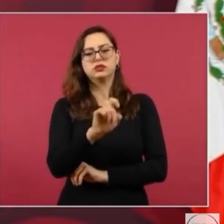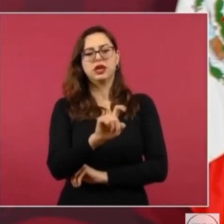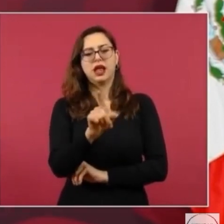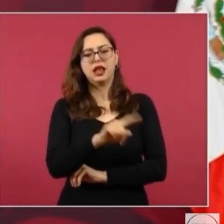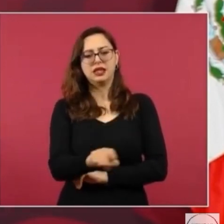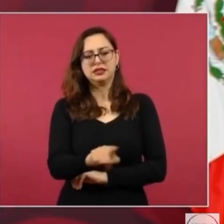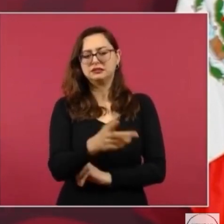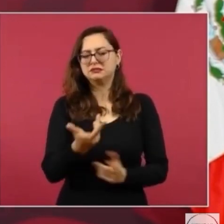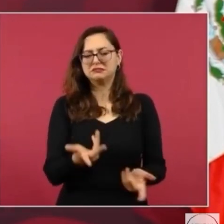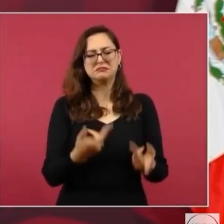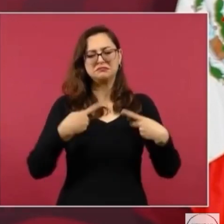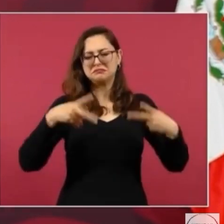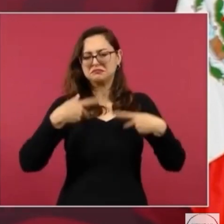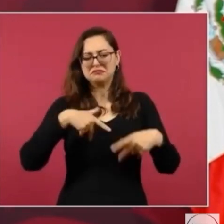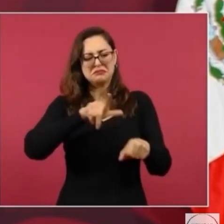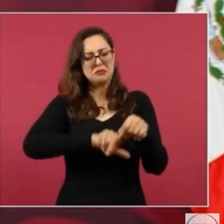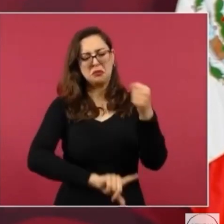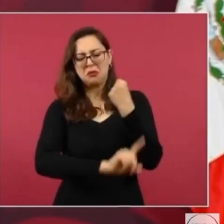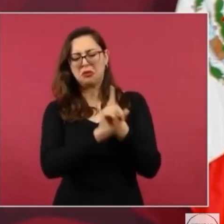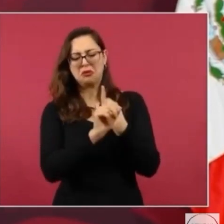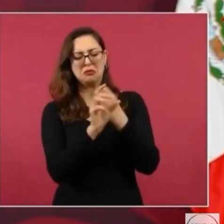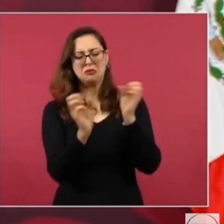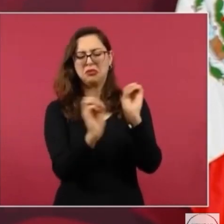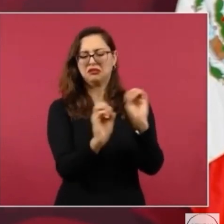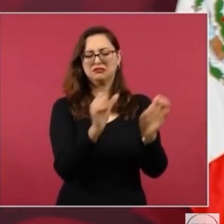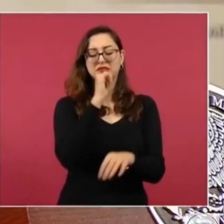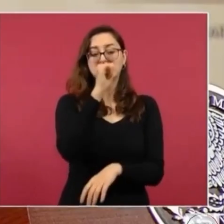un mes que lo vi,